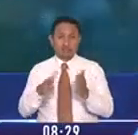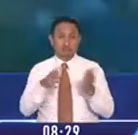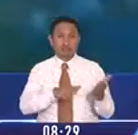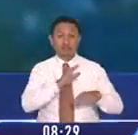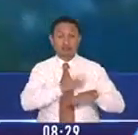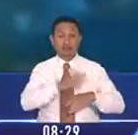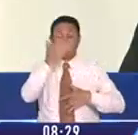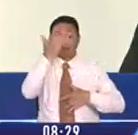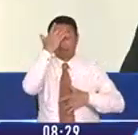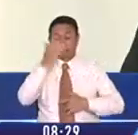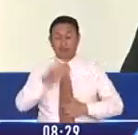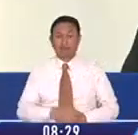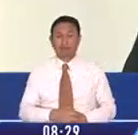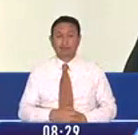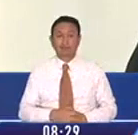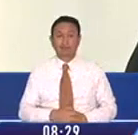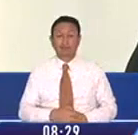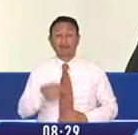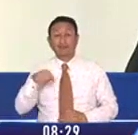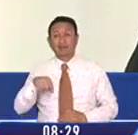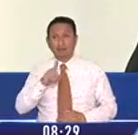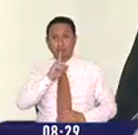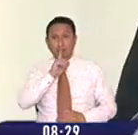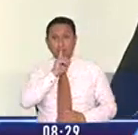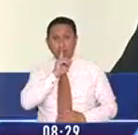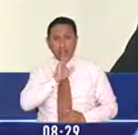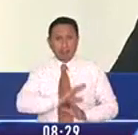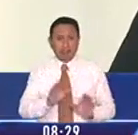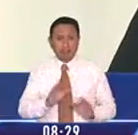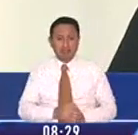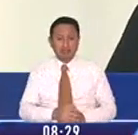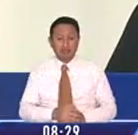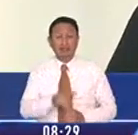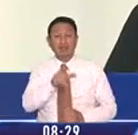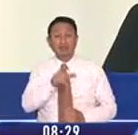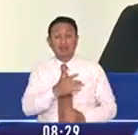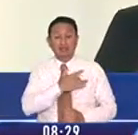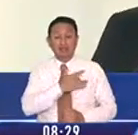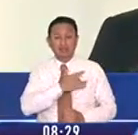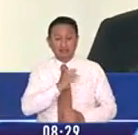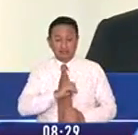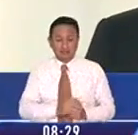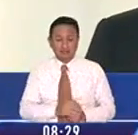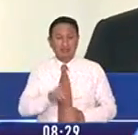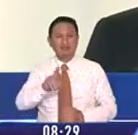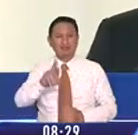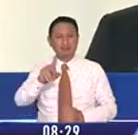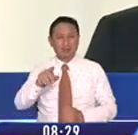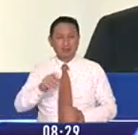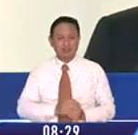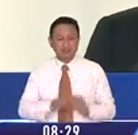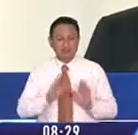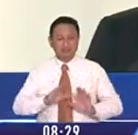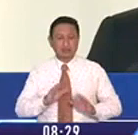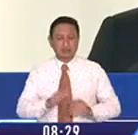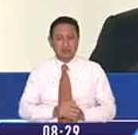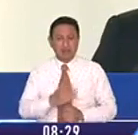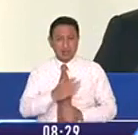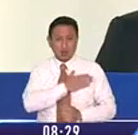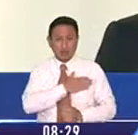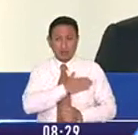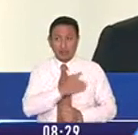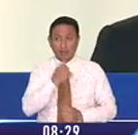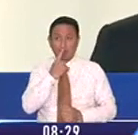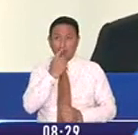esta enfermedad. Es un cáncer silencioso. Es un cáncer que solo siente la paciente y a veces, por faltas incluso de confianza, no le dicen